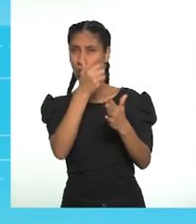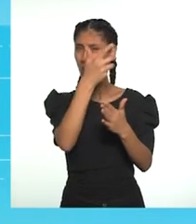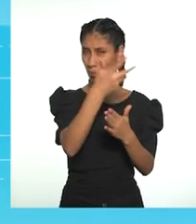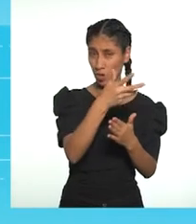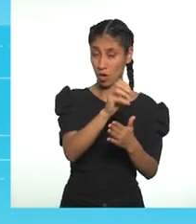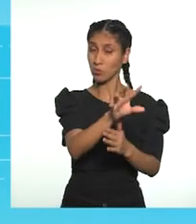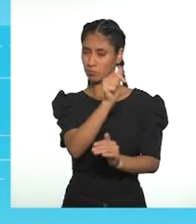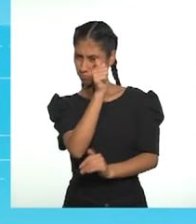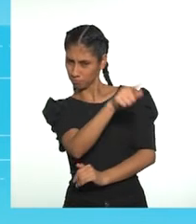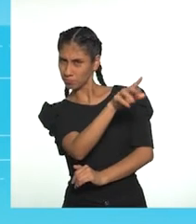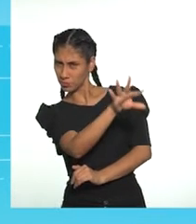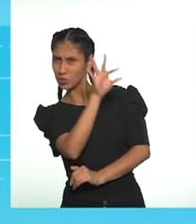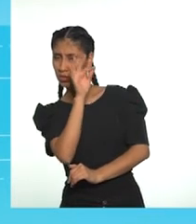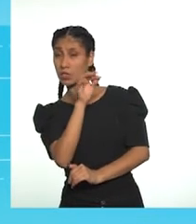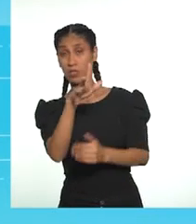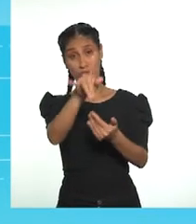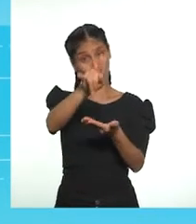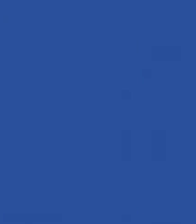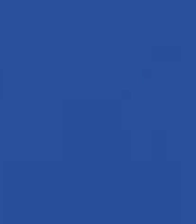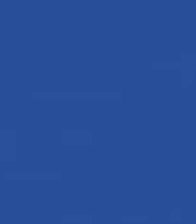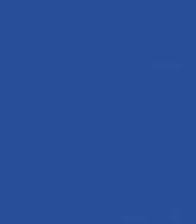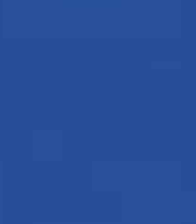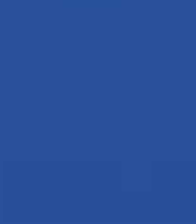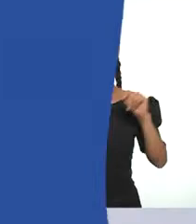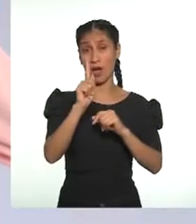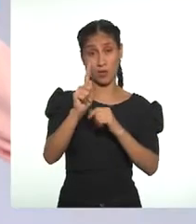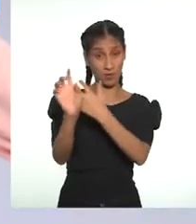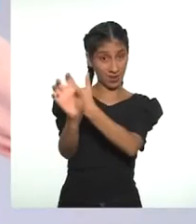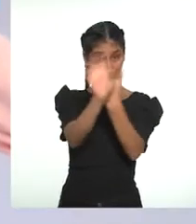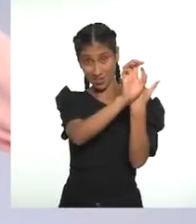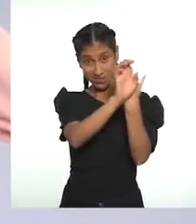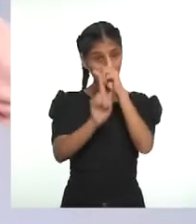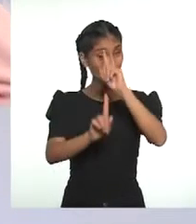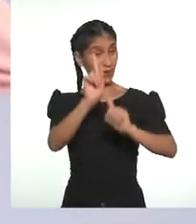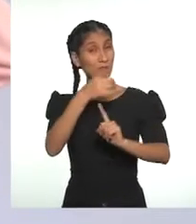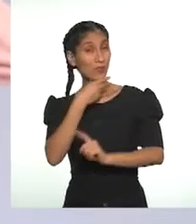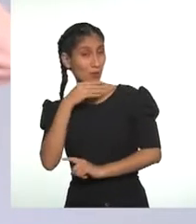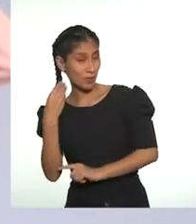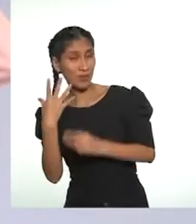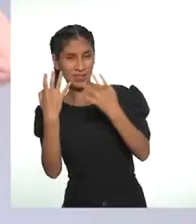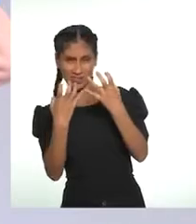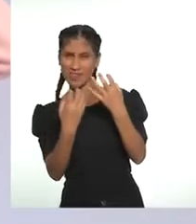verifica, compra, opta y descarga. Tenemos un enlace con algunas